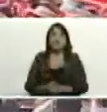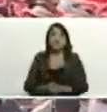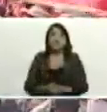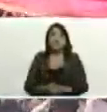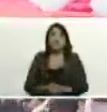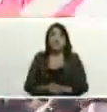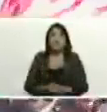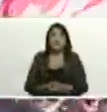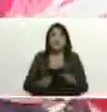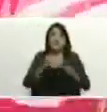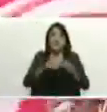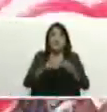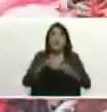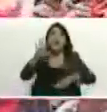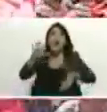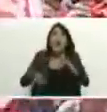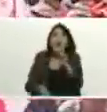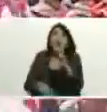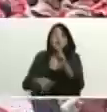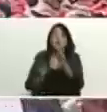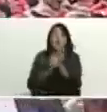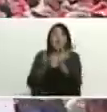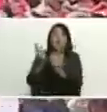El 12 de abril